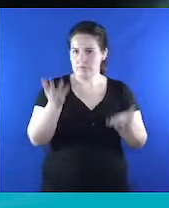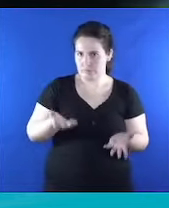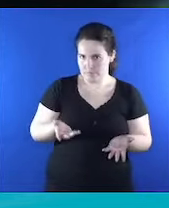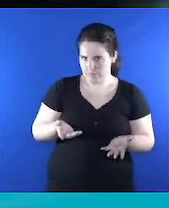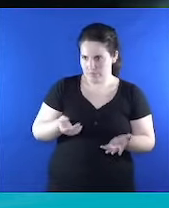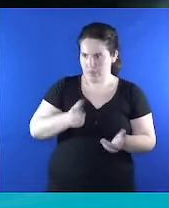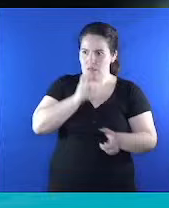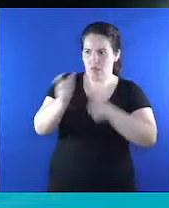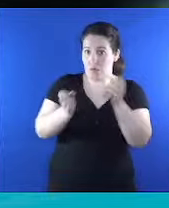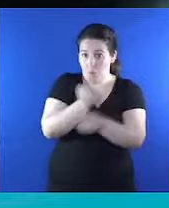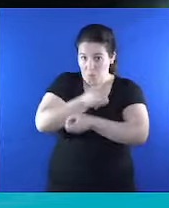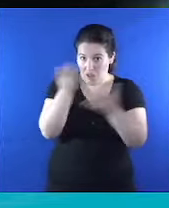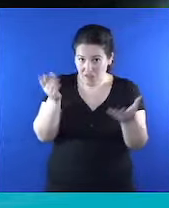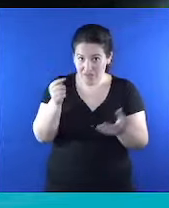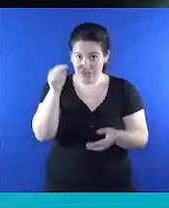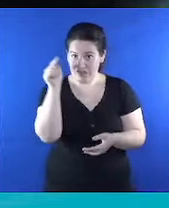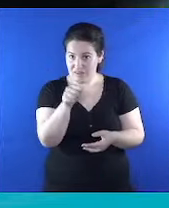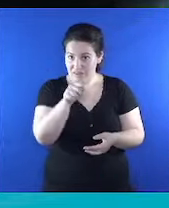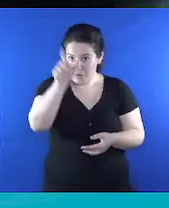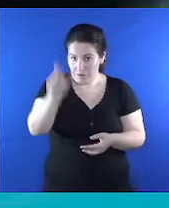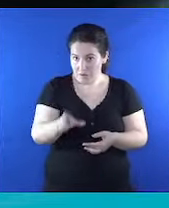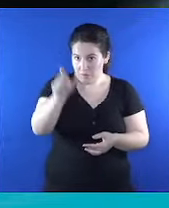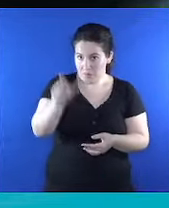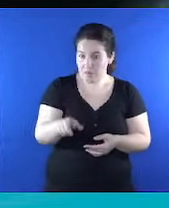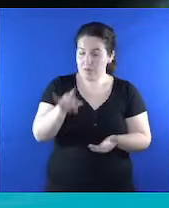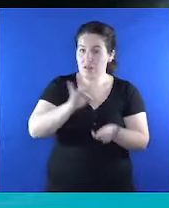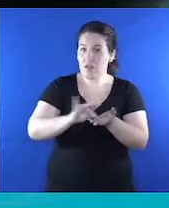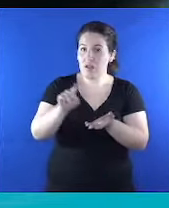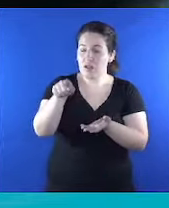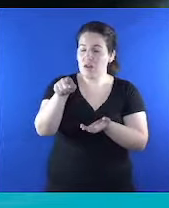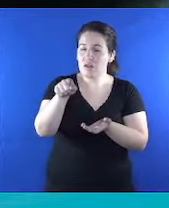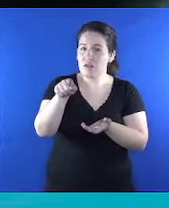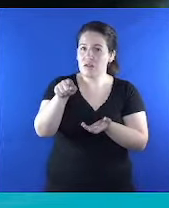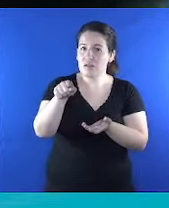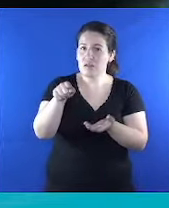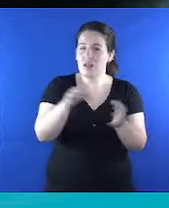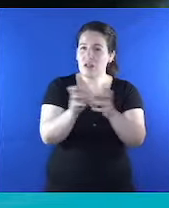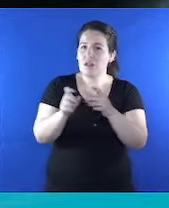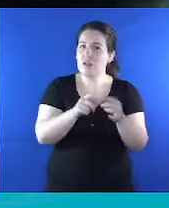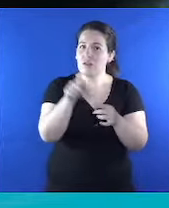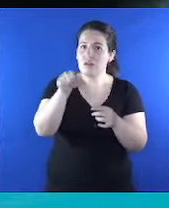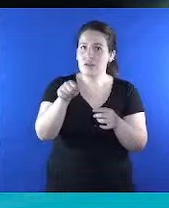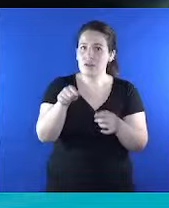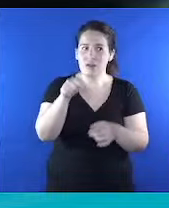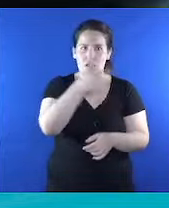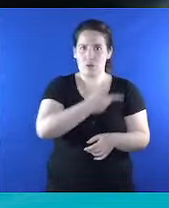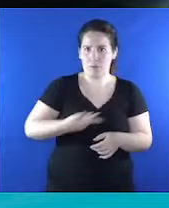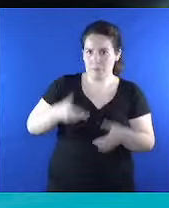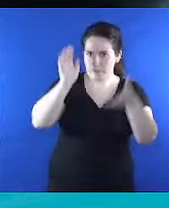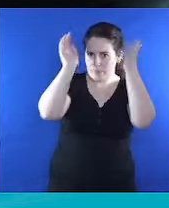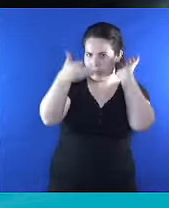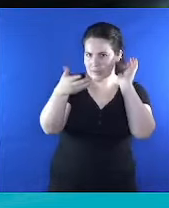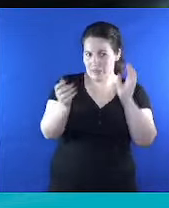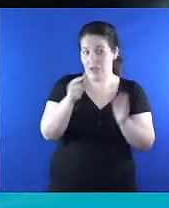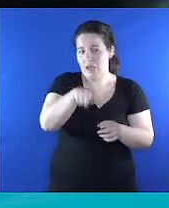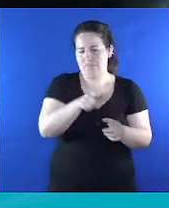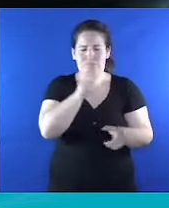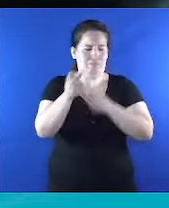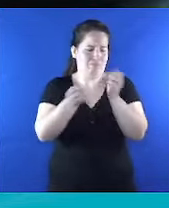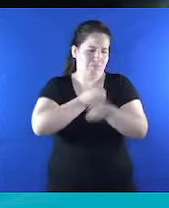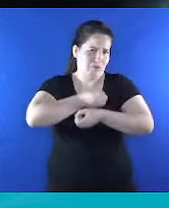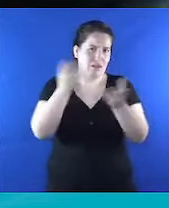decir sobre esa persona que se refirió la diputada en el debate al hoy presidente Javier Miley que